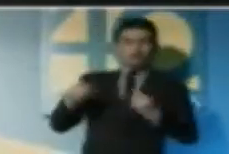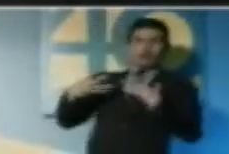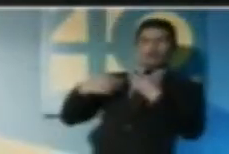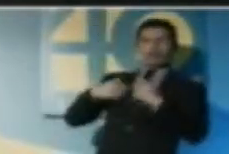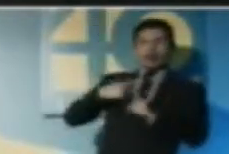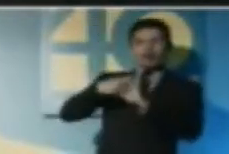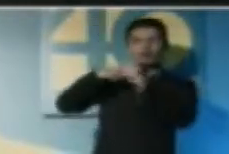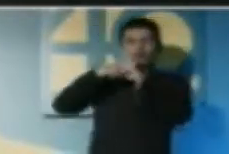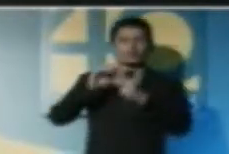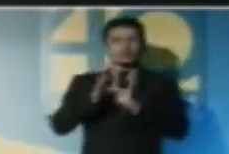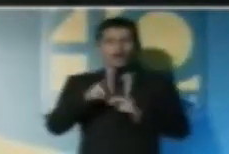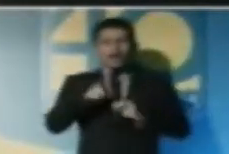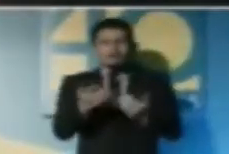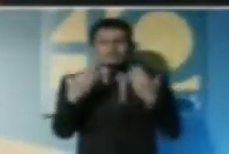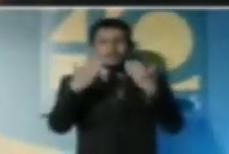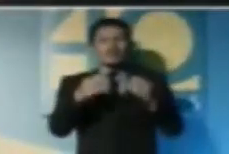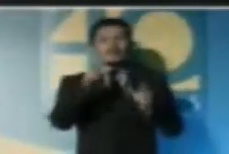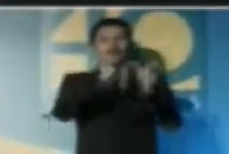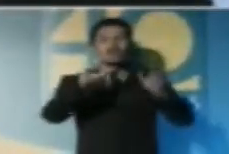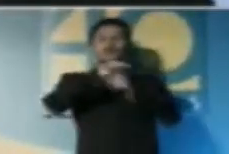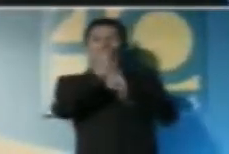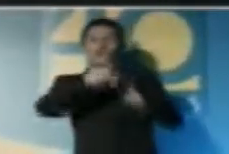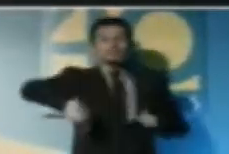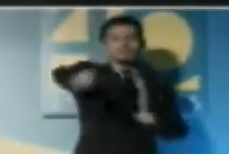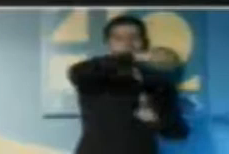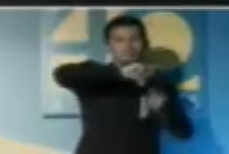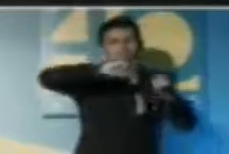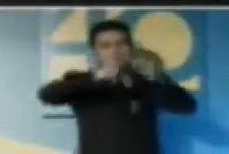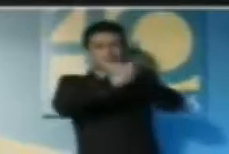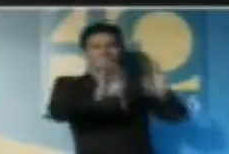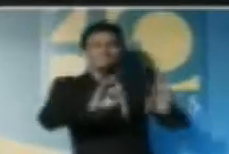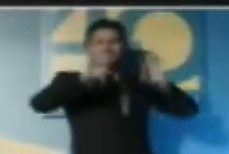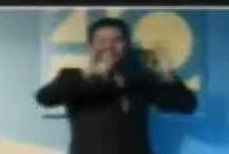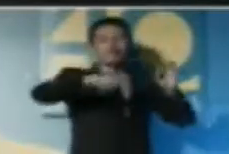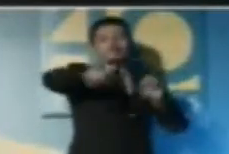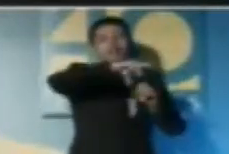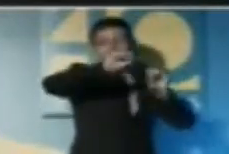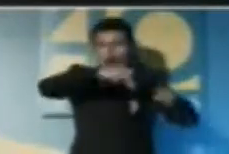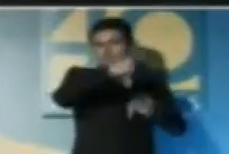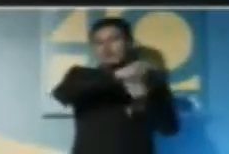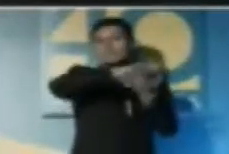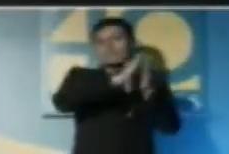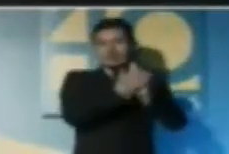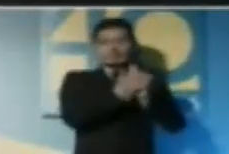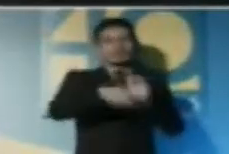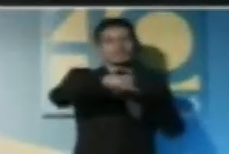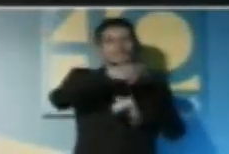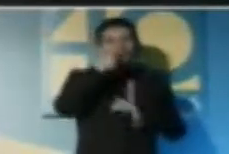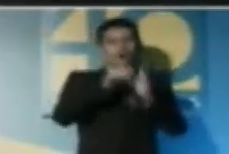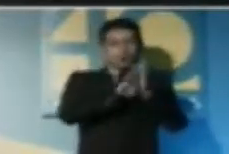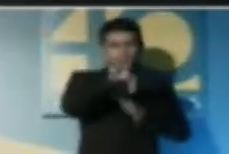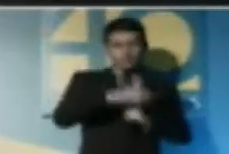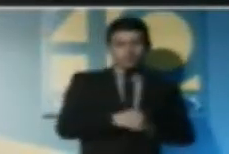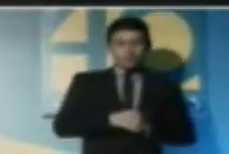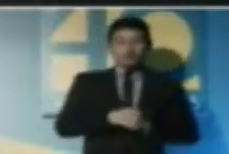para que logremos establecer el capital social requerido en nuestra convivencia pacífica y nuestro mayor desarrollo.